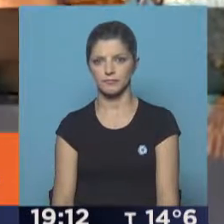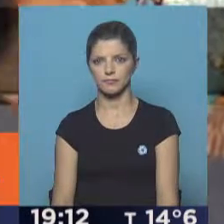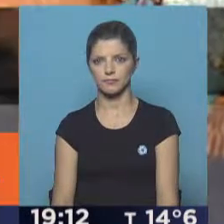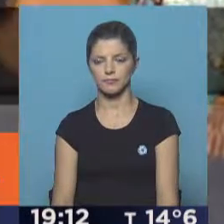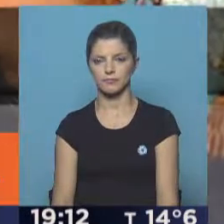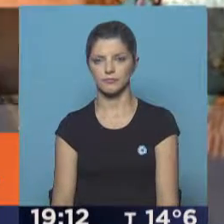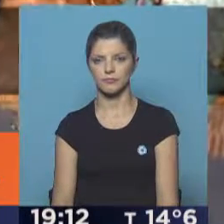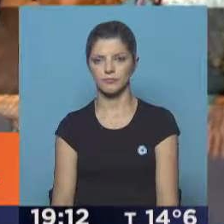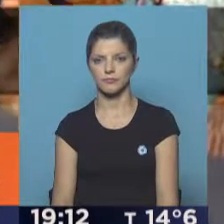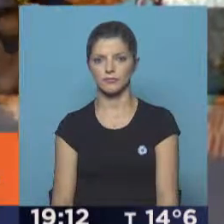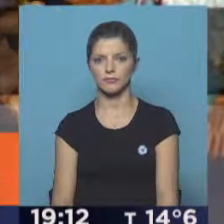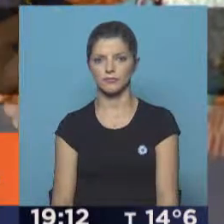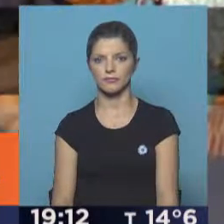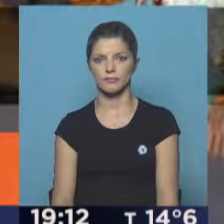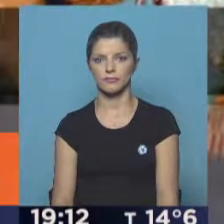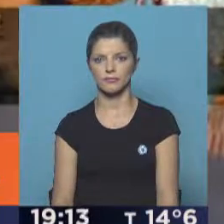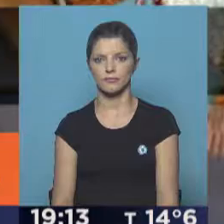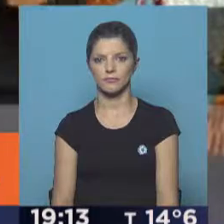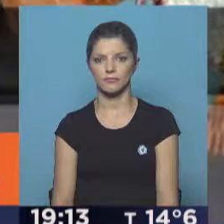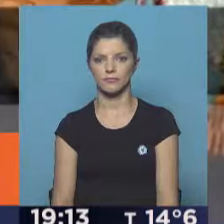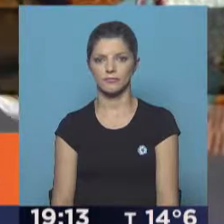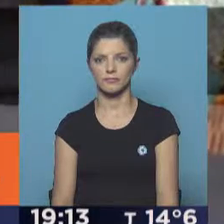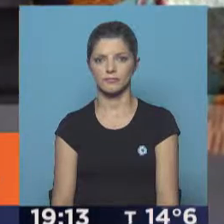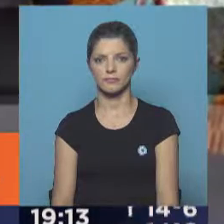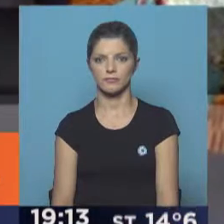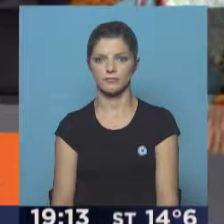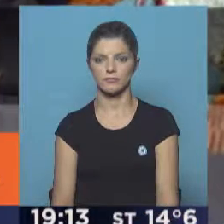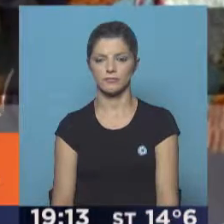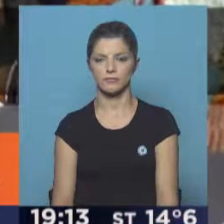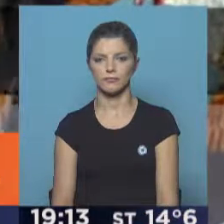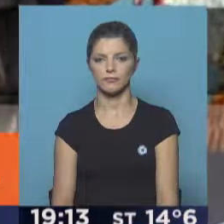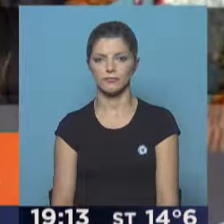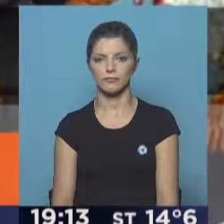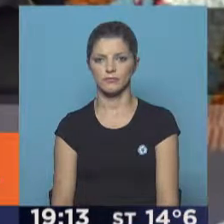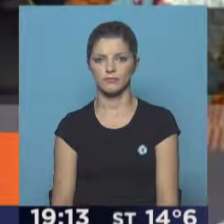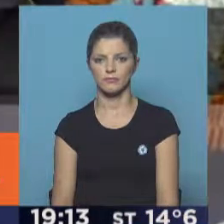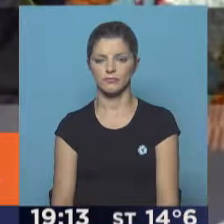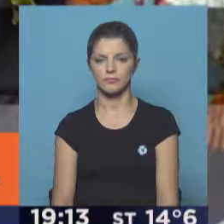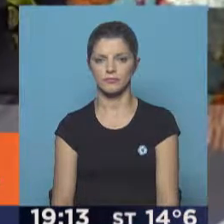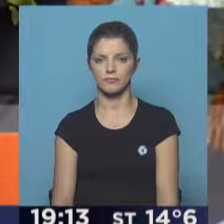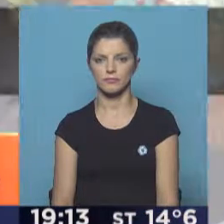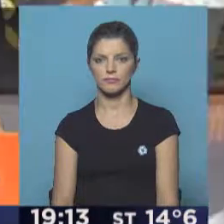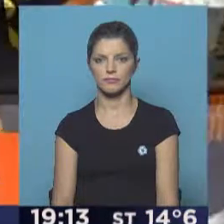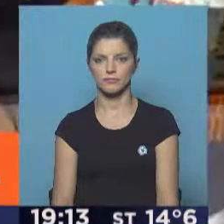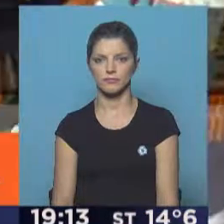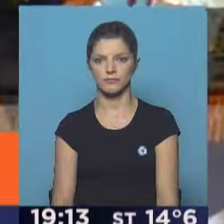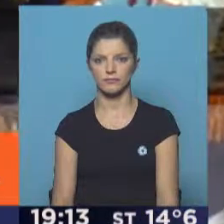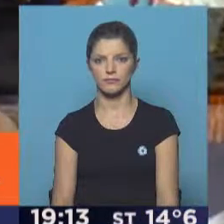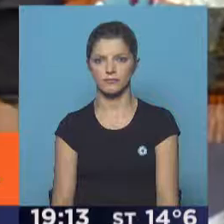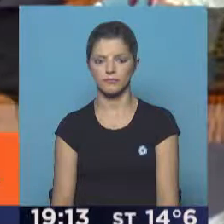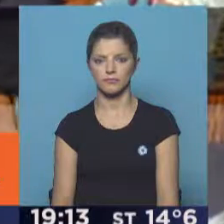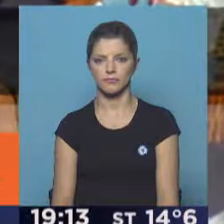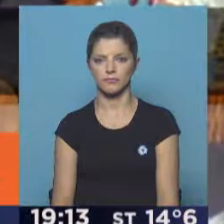across our criminal justice system. There are biases, some conscious and unconscious, that have to be rooted out. When we